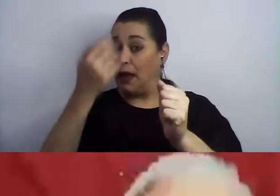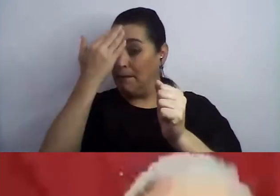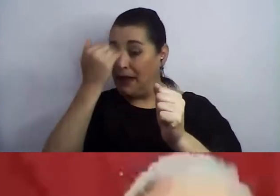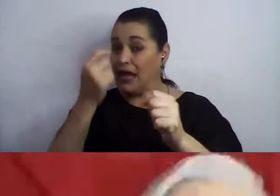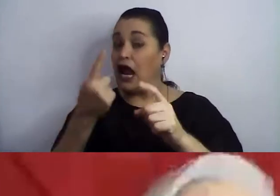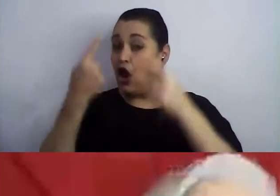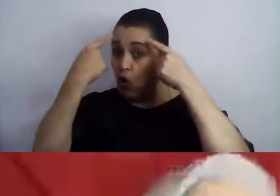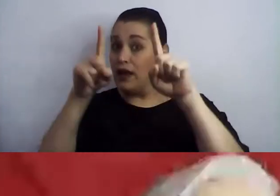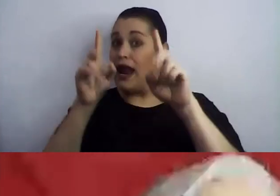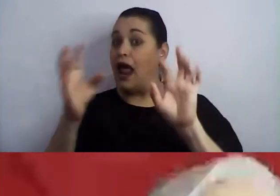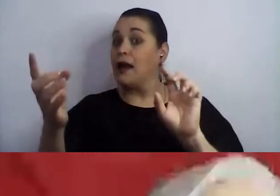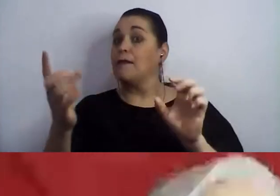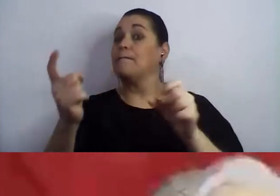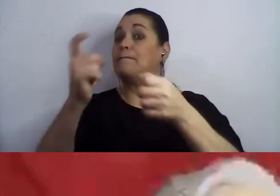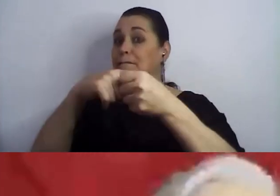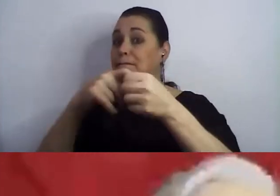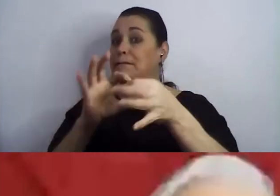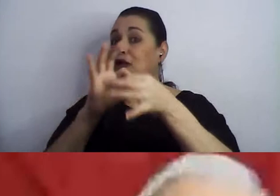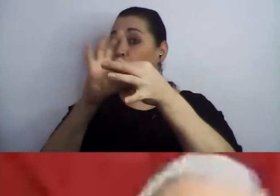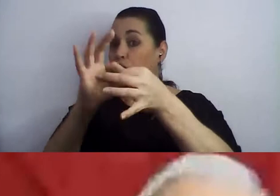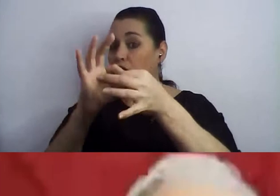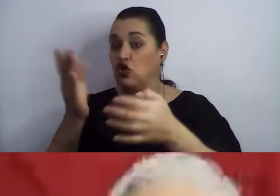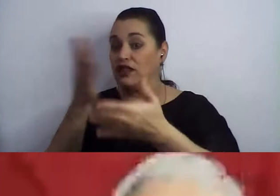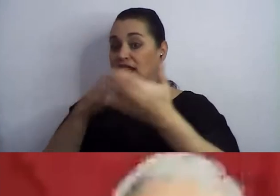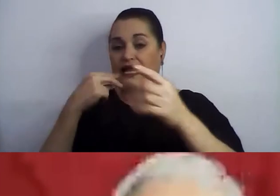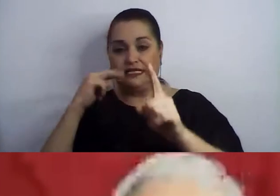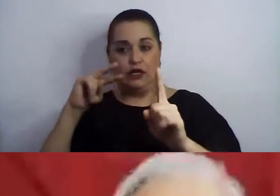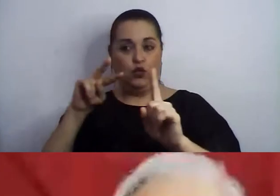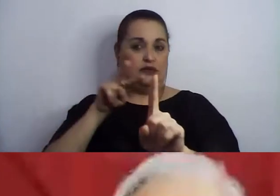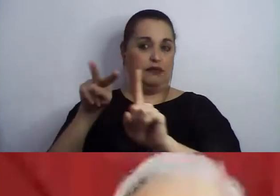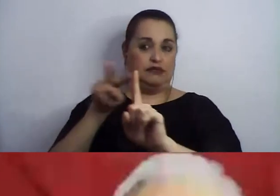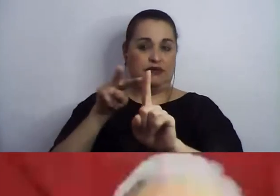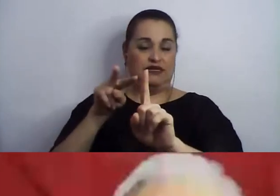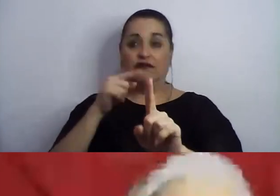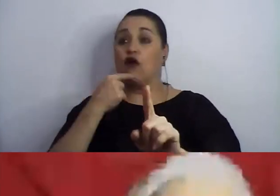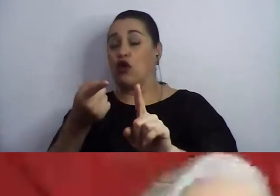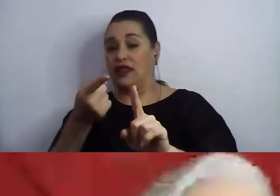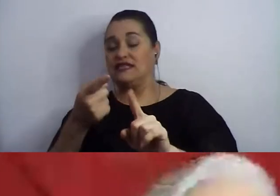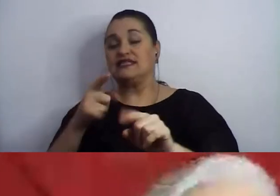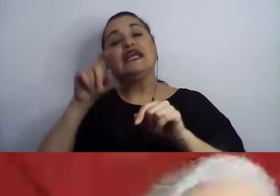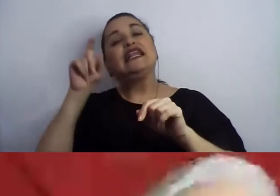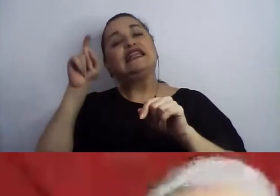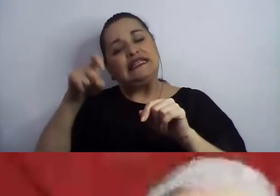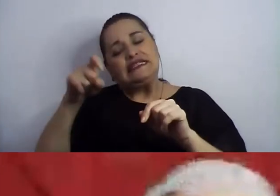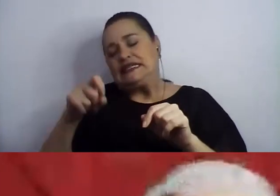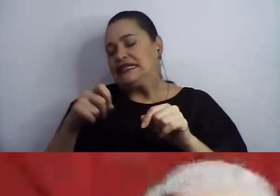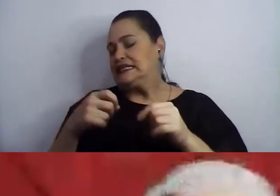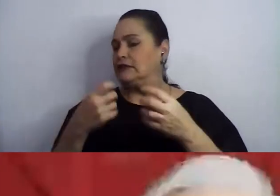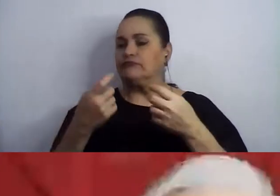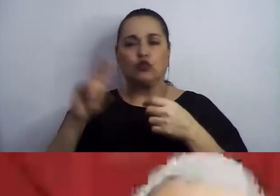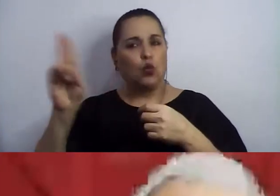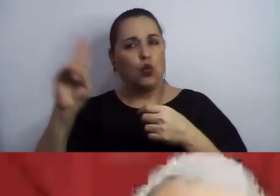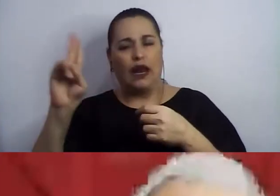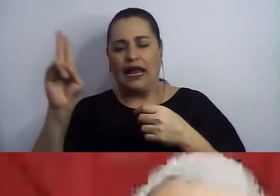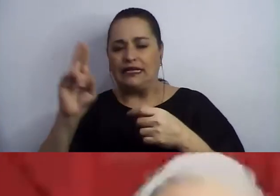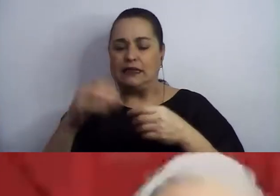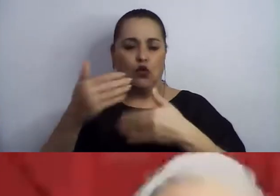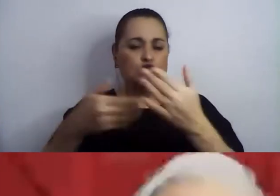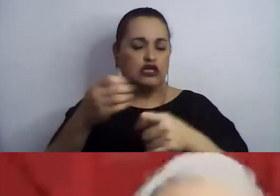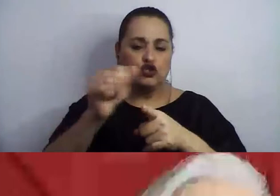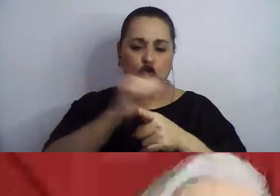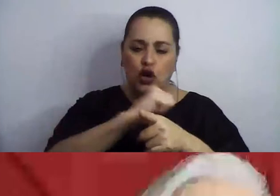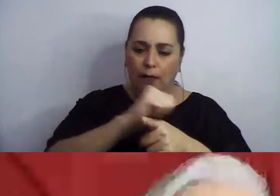vinculación, viéndolo desde nuestro lado, bueno, por supuesto, como lo mencionaba, se requieren con urgencia procesos de capacitación y de